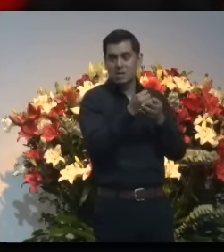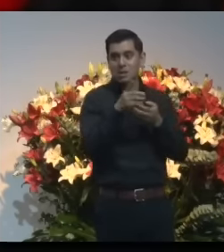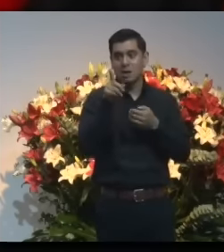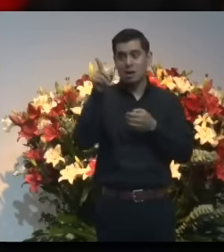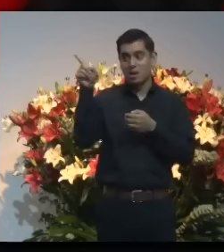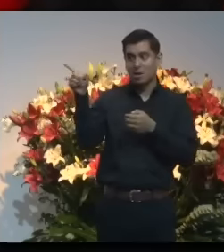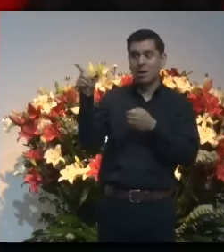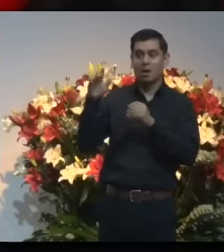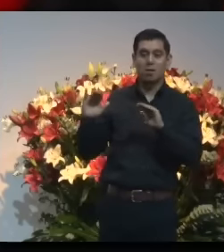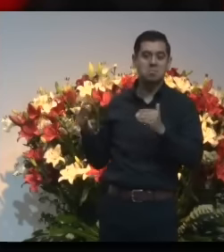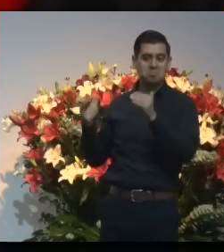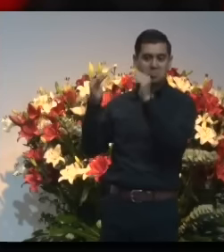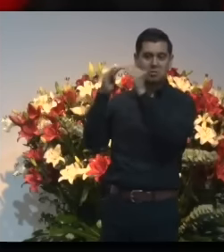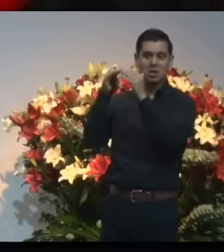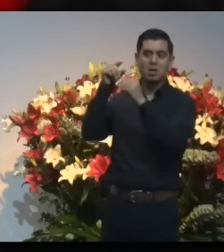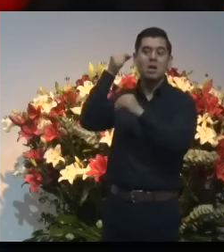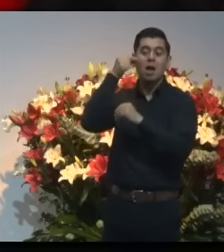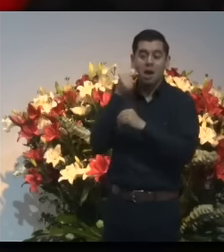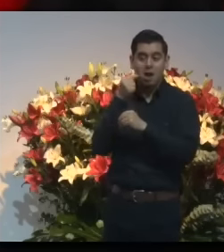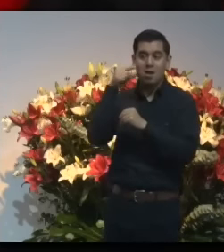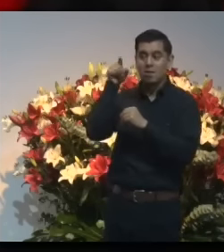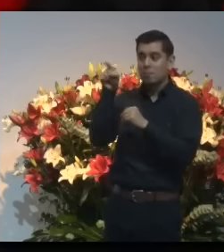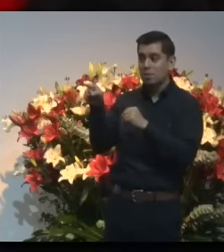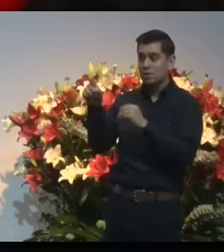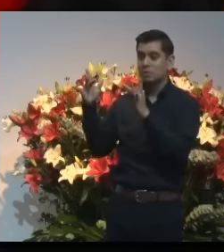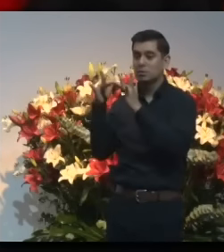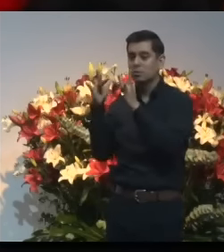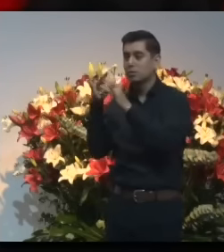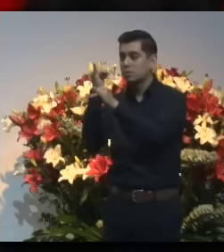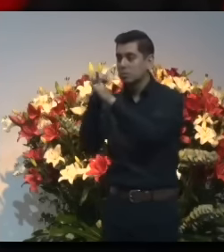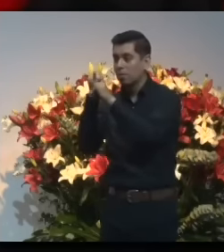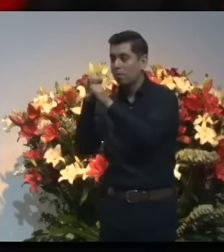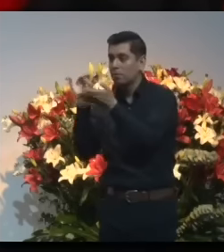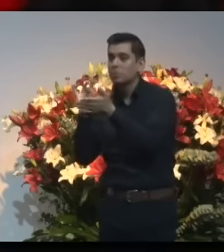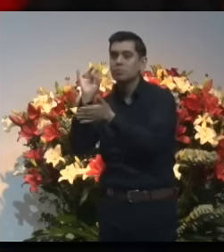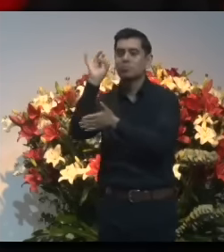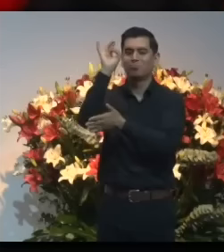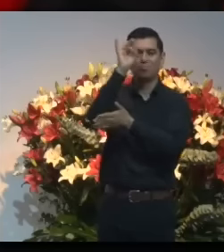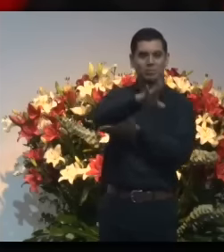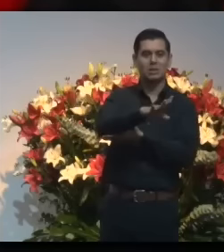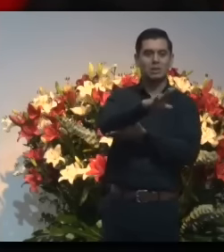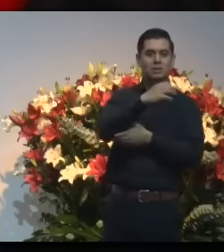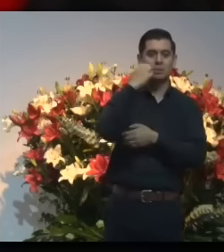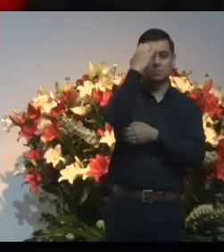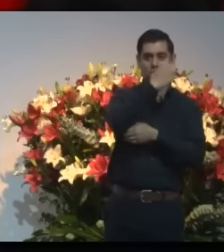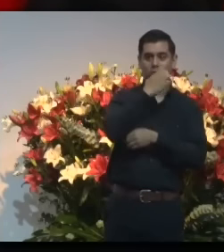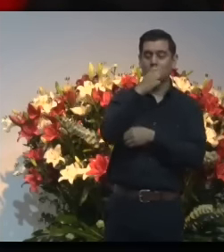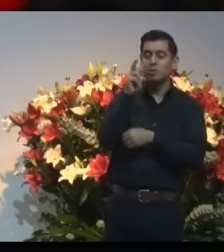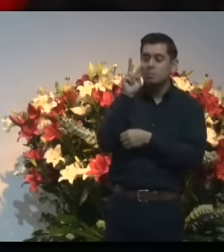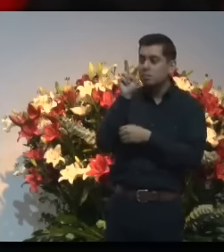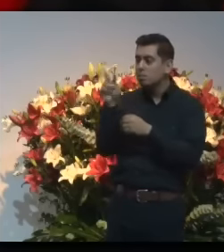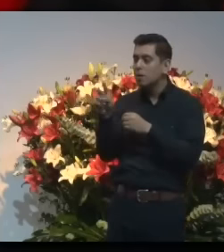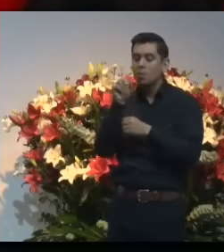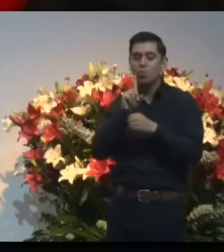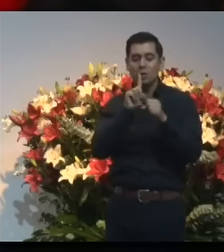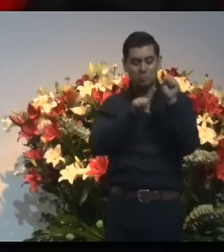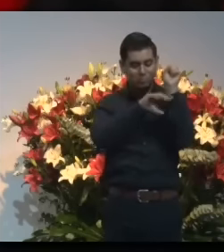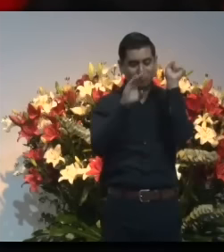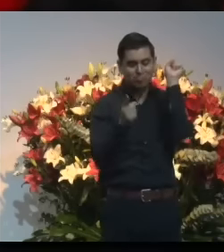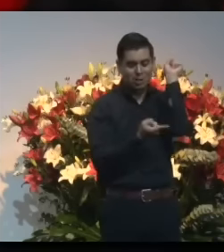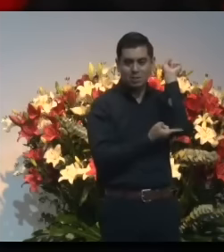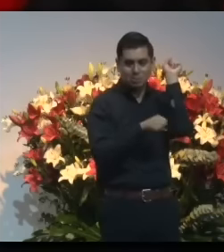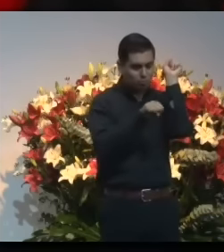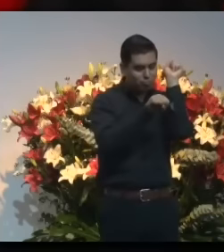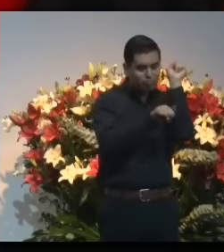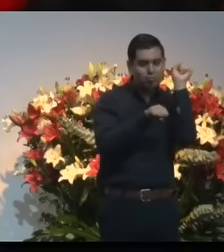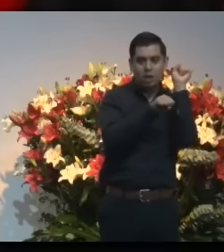se conecta a internet, lo manda a un centro radiológico y puedes saber si viene mal el parto o no, y ahí puedes